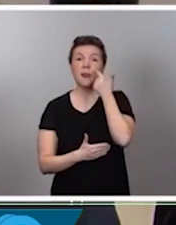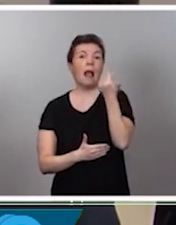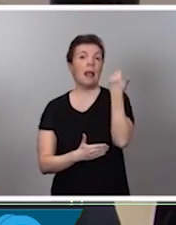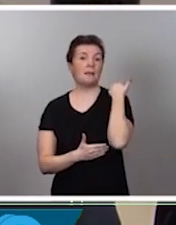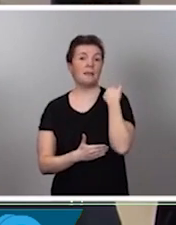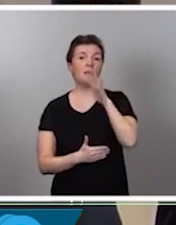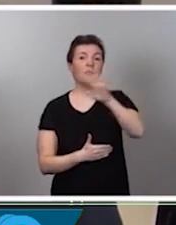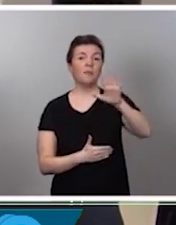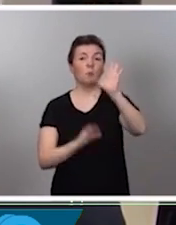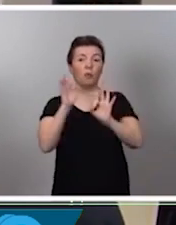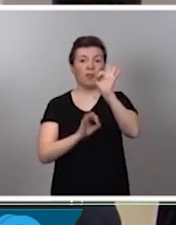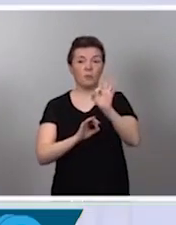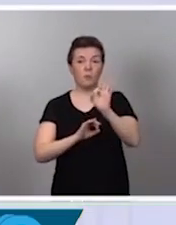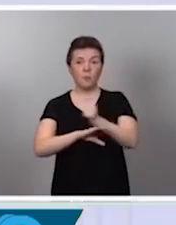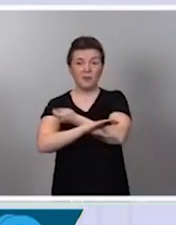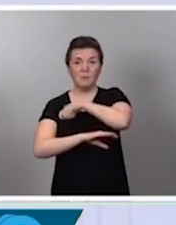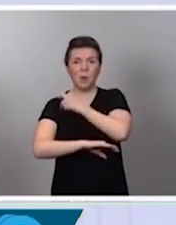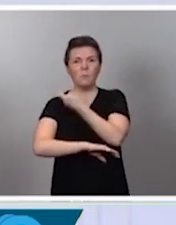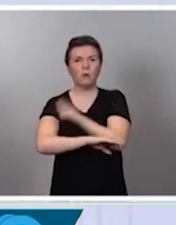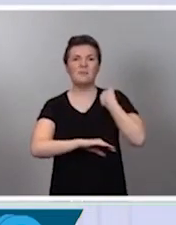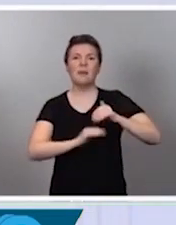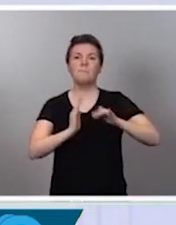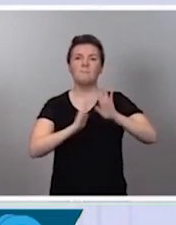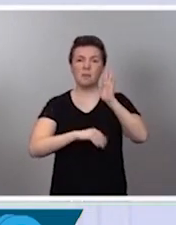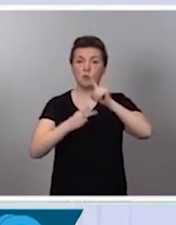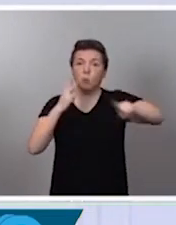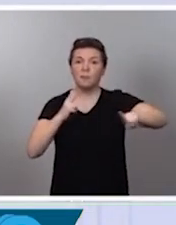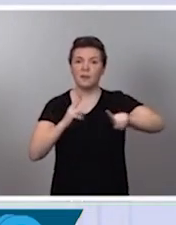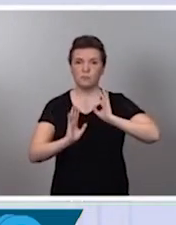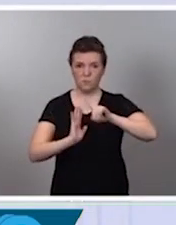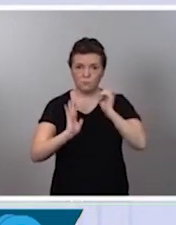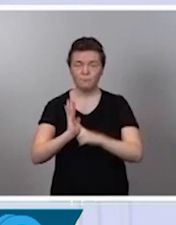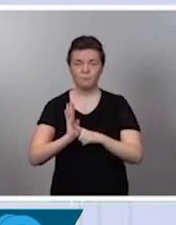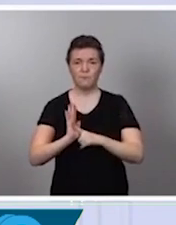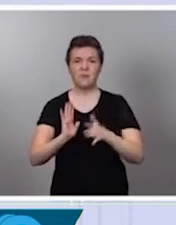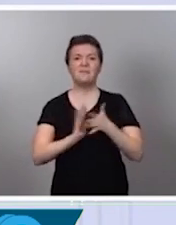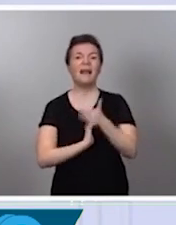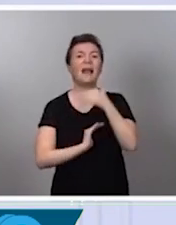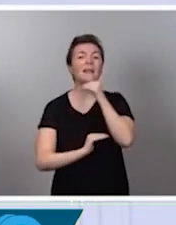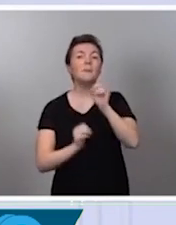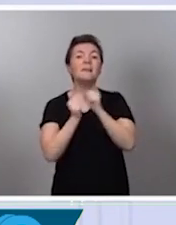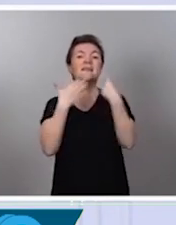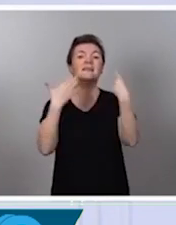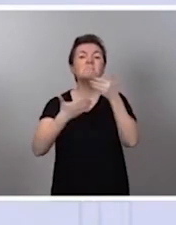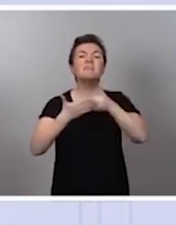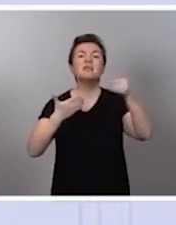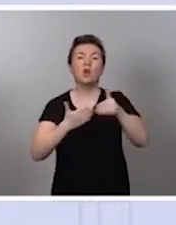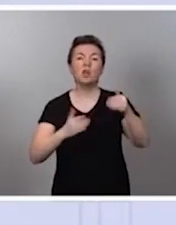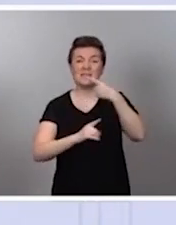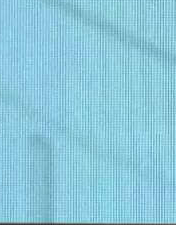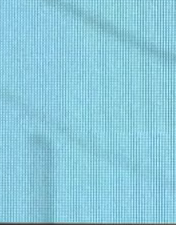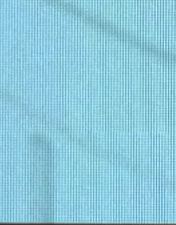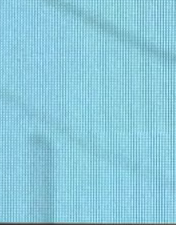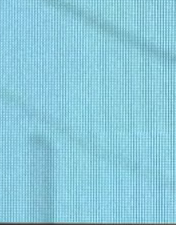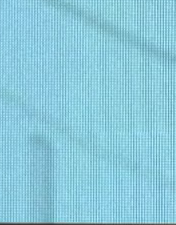2019 y a niveles del año 2016, con el paro más alto de la Unión Europea. Don Daniel Lacalle,